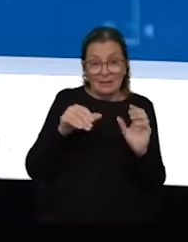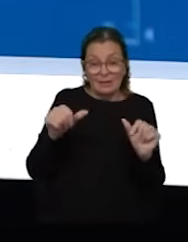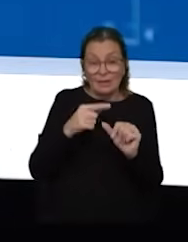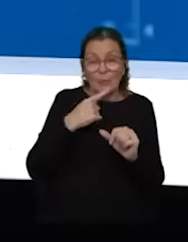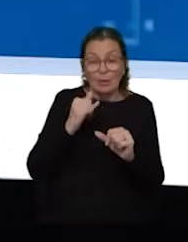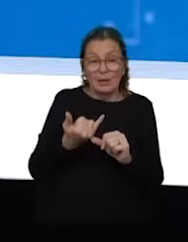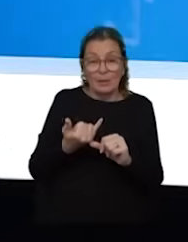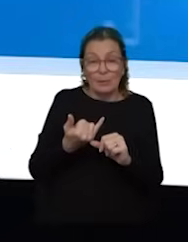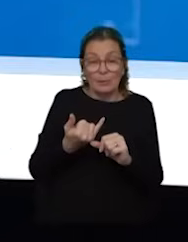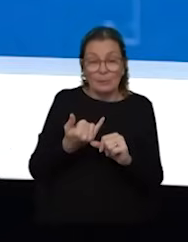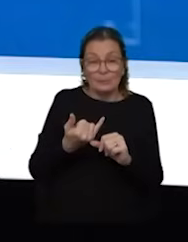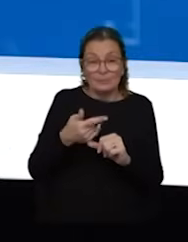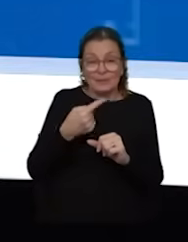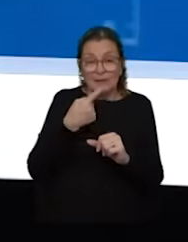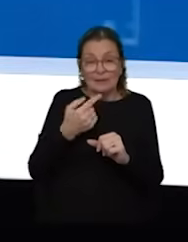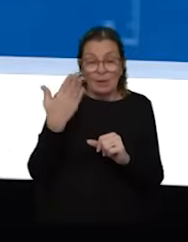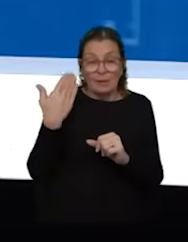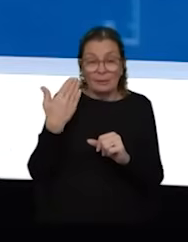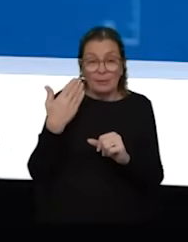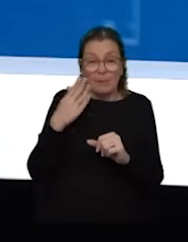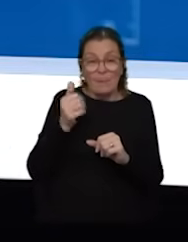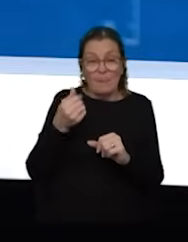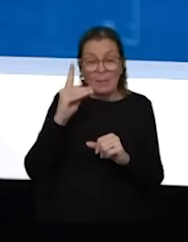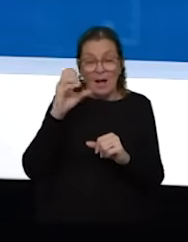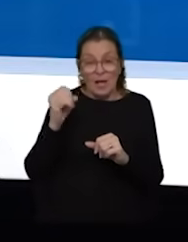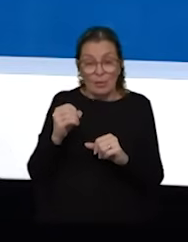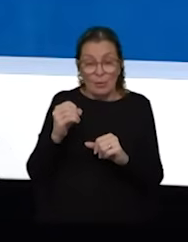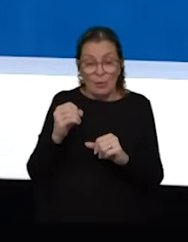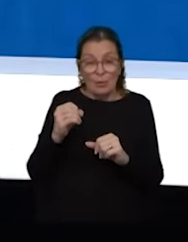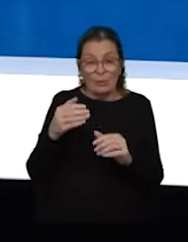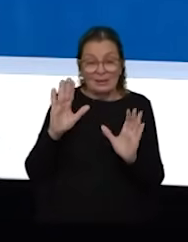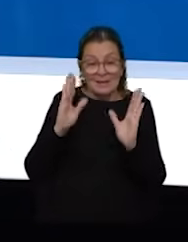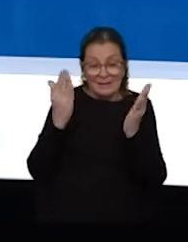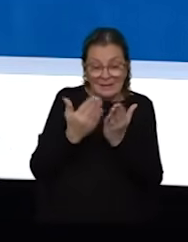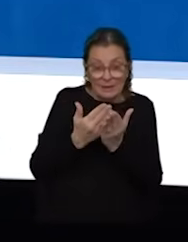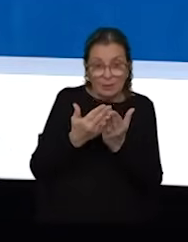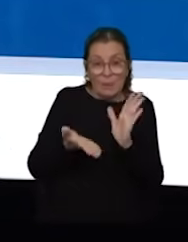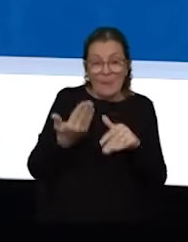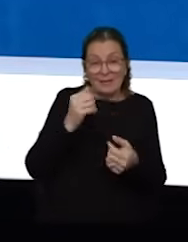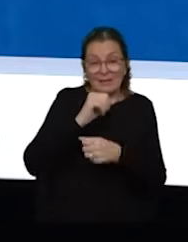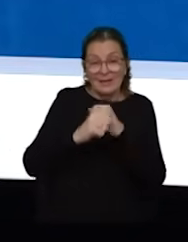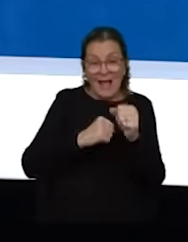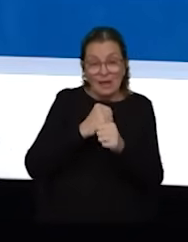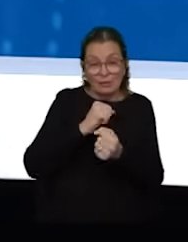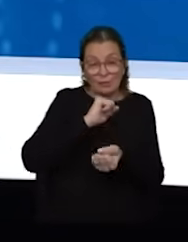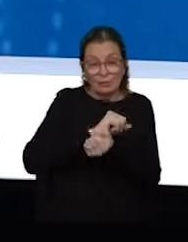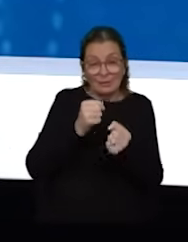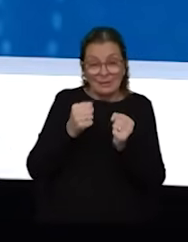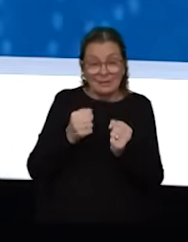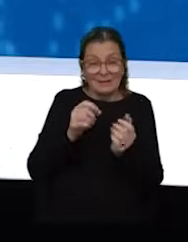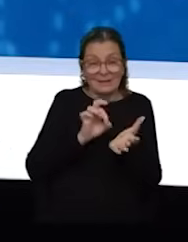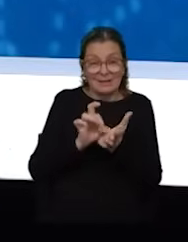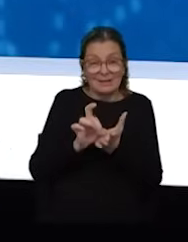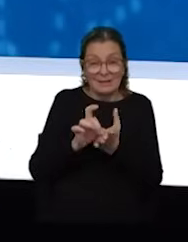ejemplo de desarticulación de lo que era el pado del recrudecimiento del encierro y el aumento de penas tenemos el sistema penitenciario